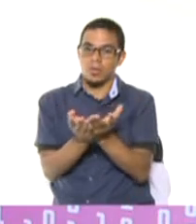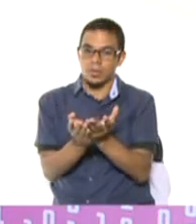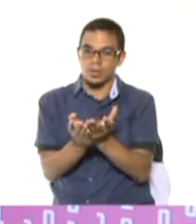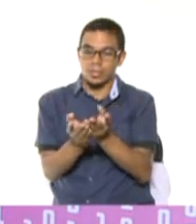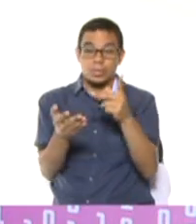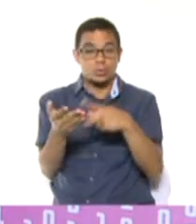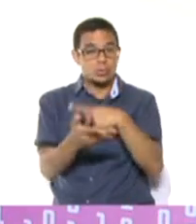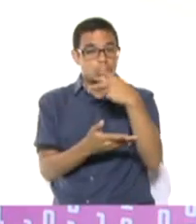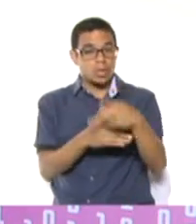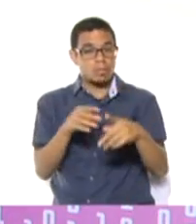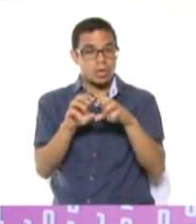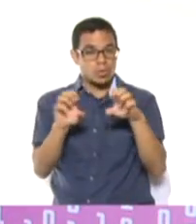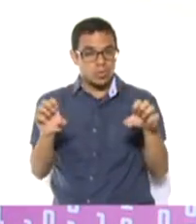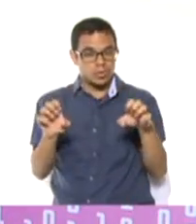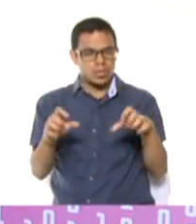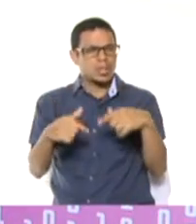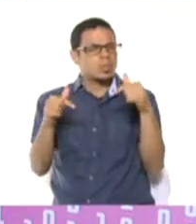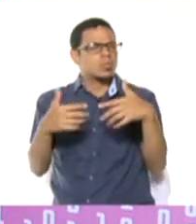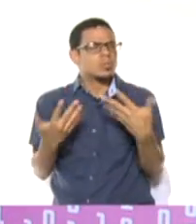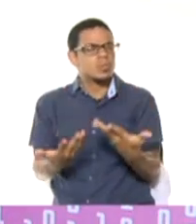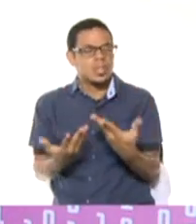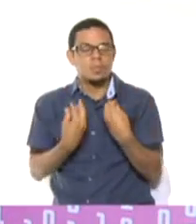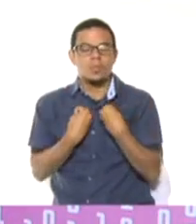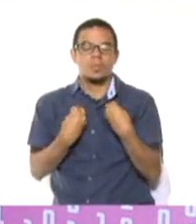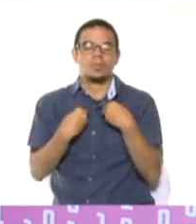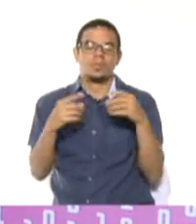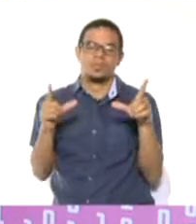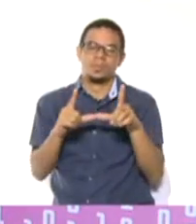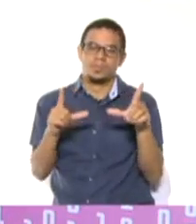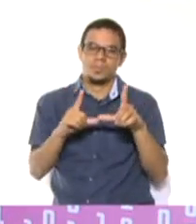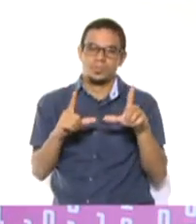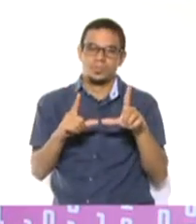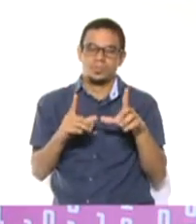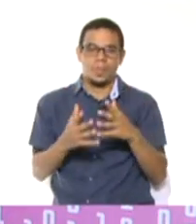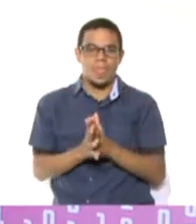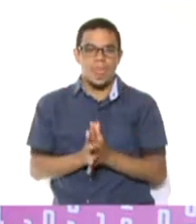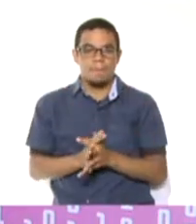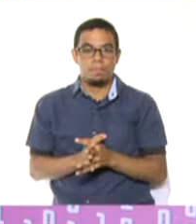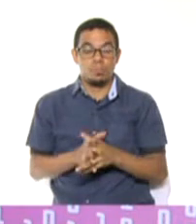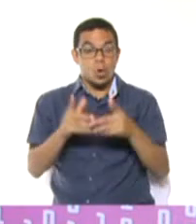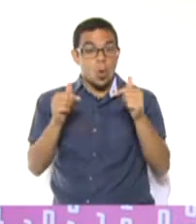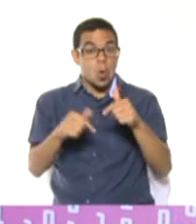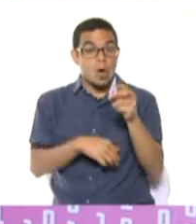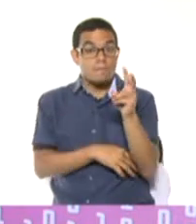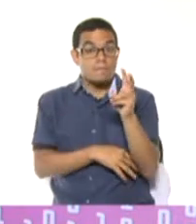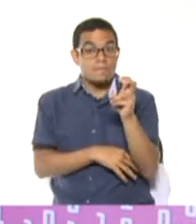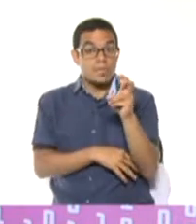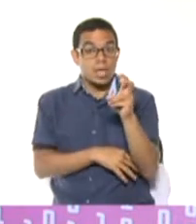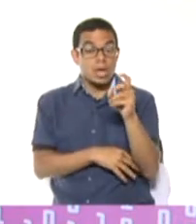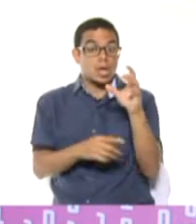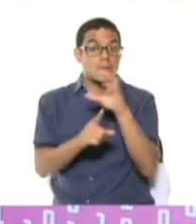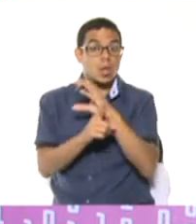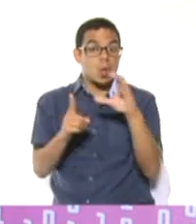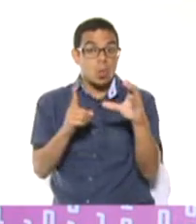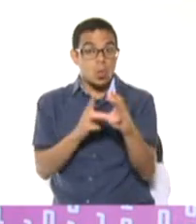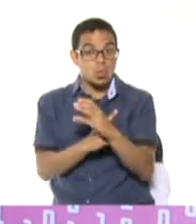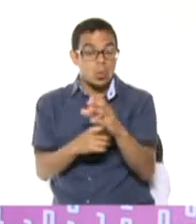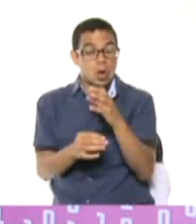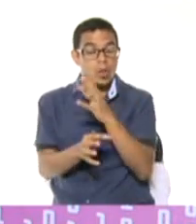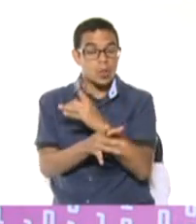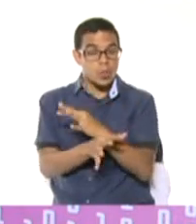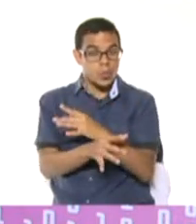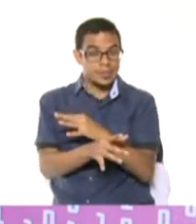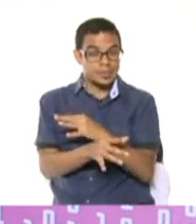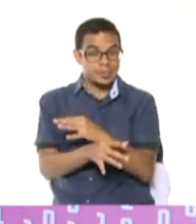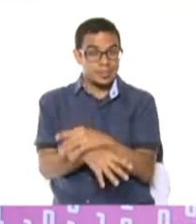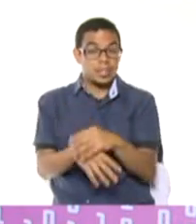Una Escuela. ¿Por dónde? Por las pantallas de Vive TV. Hoy, viernes de cultura y recreación, los invito allá en casa